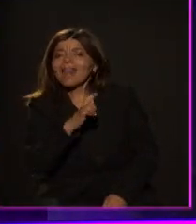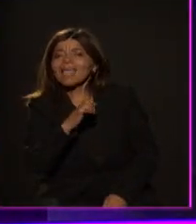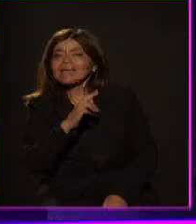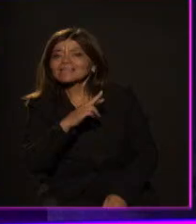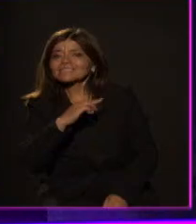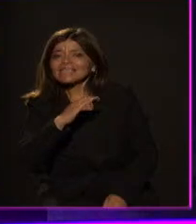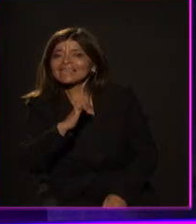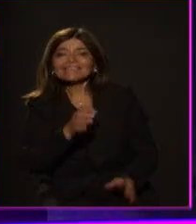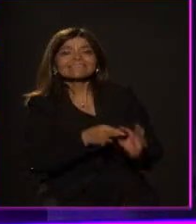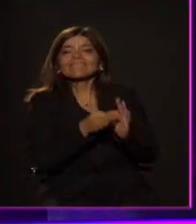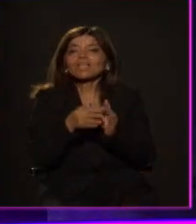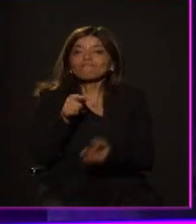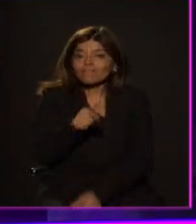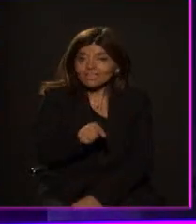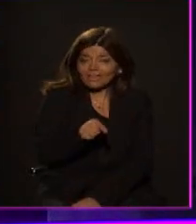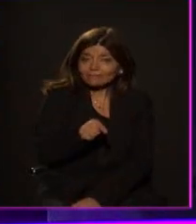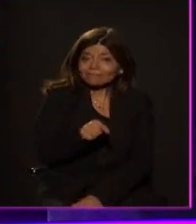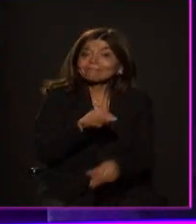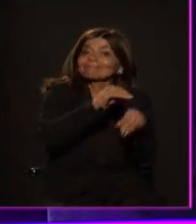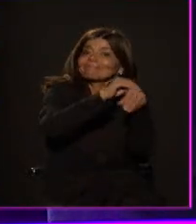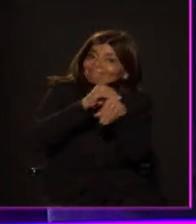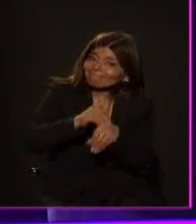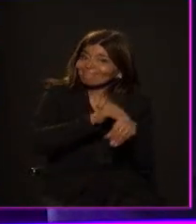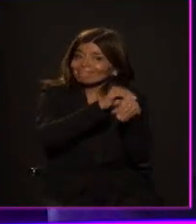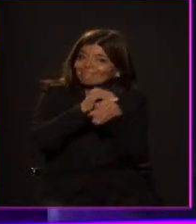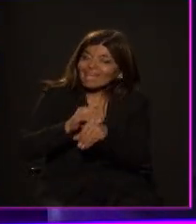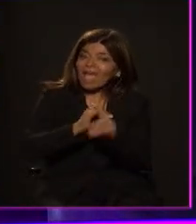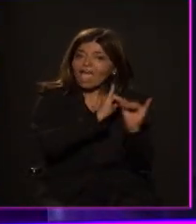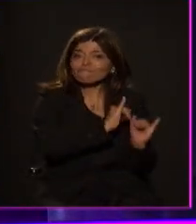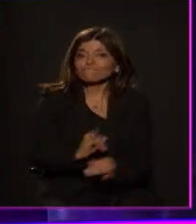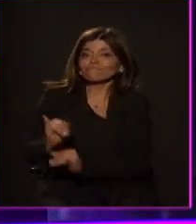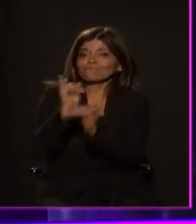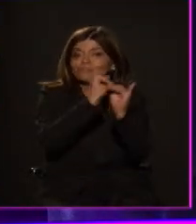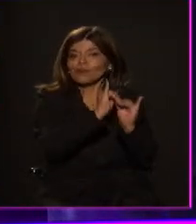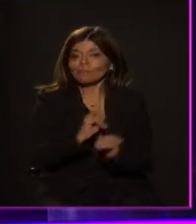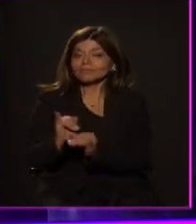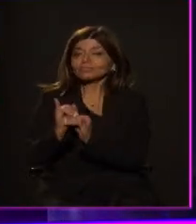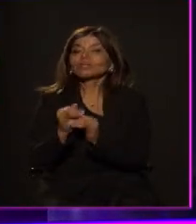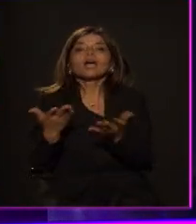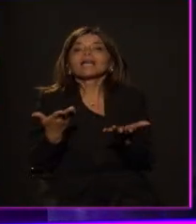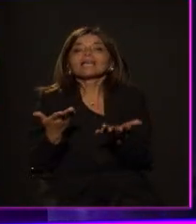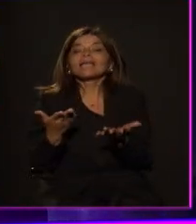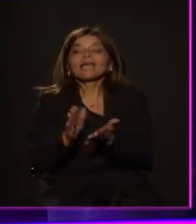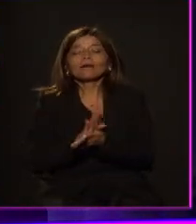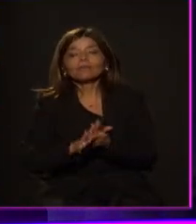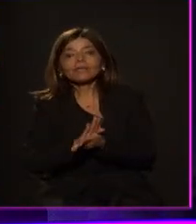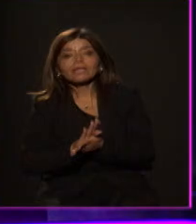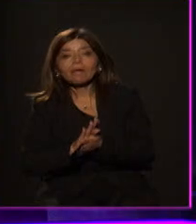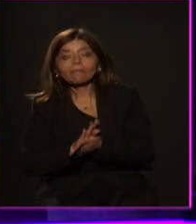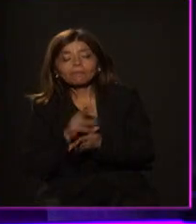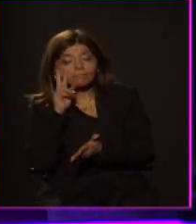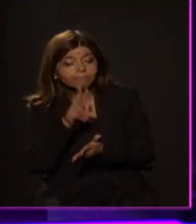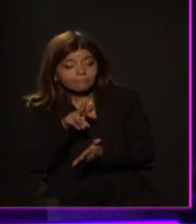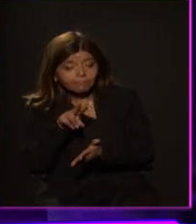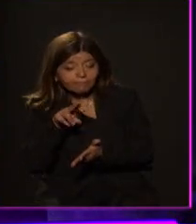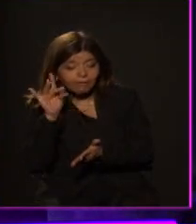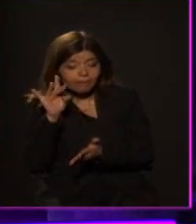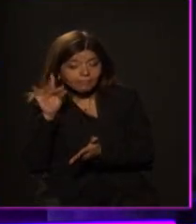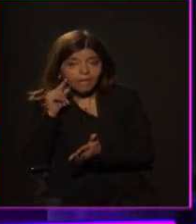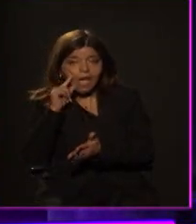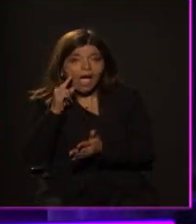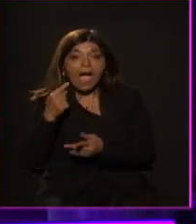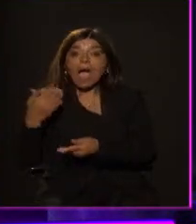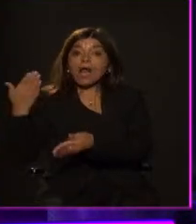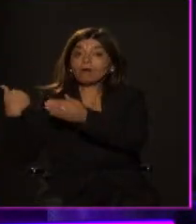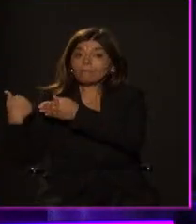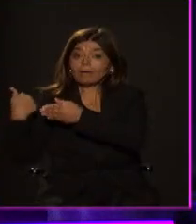Básicamente recibimos estas alertas, notificaciones, donde lo primero que uno recibe son como pequeñas estampillas del presente, el pasado